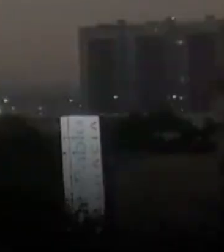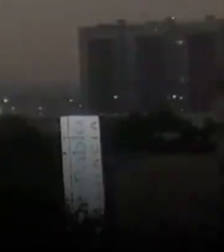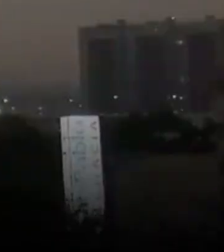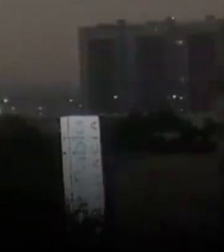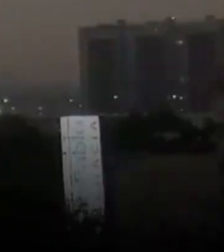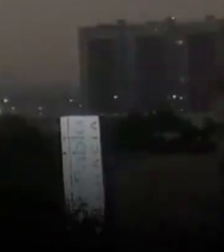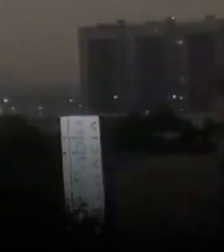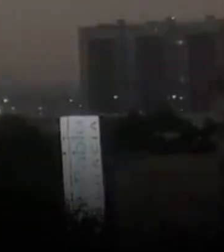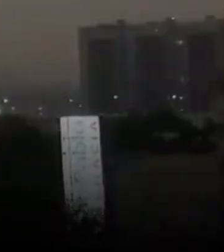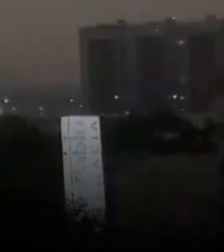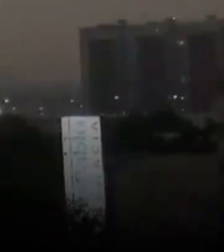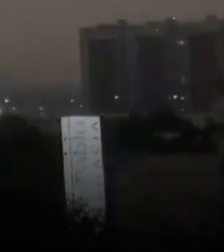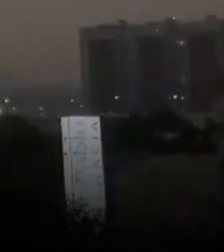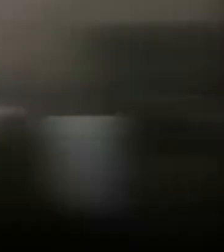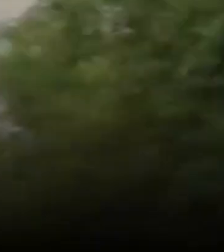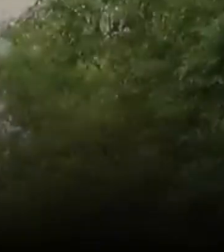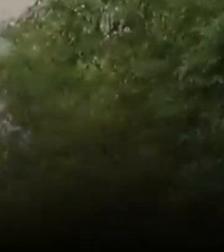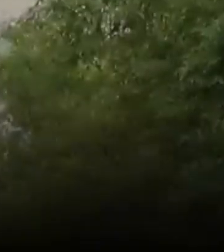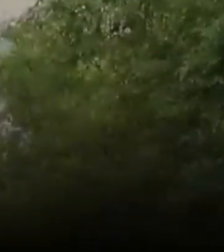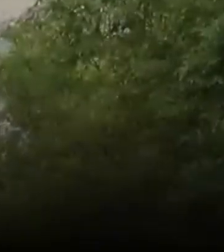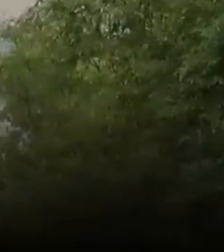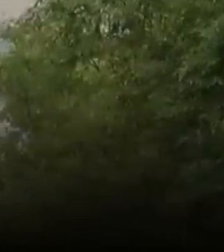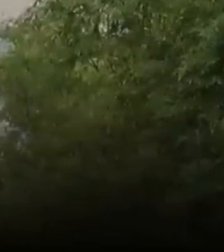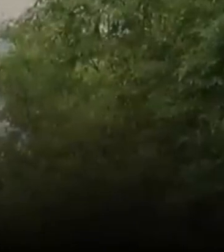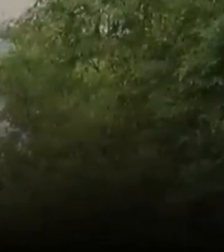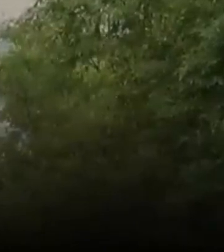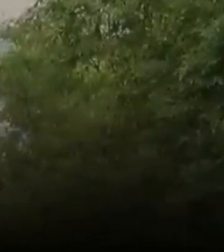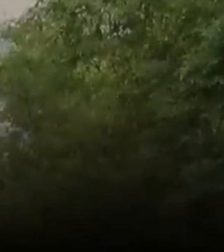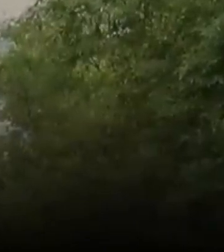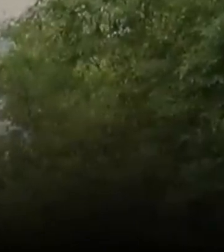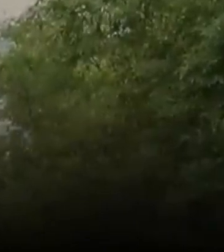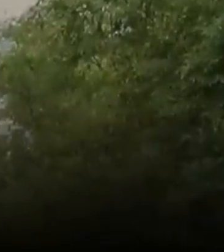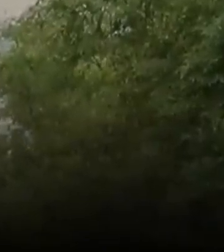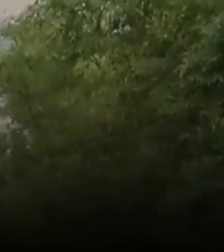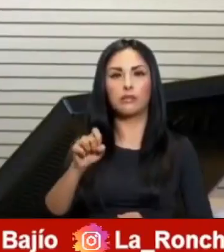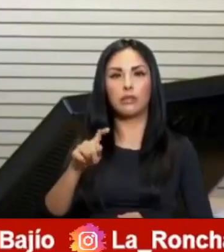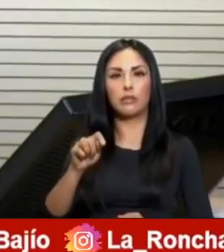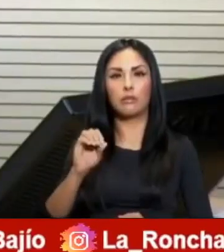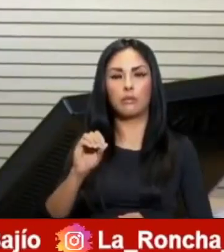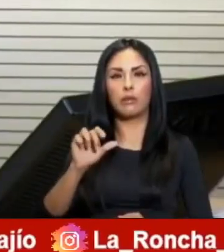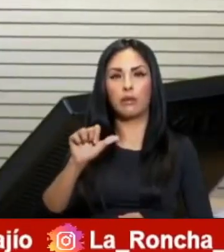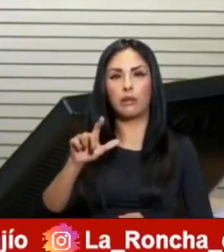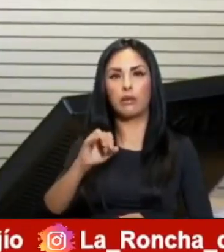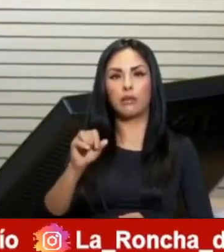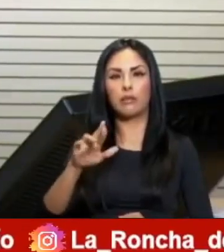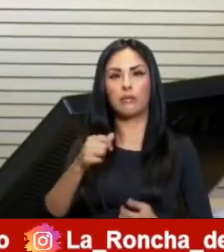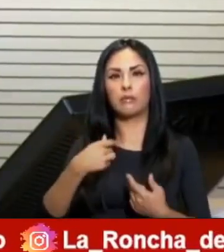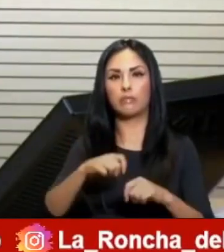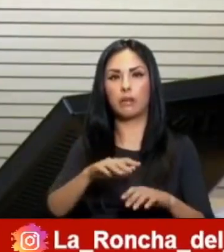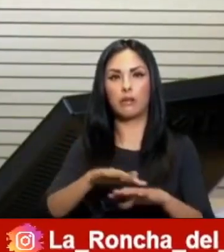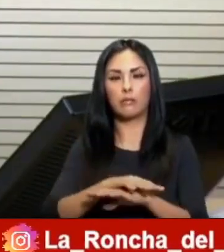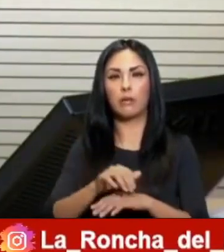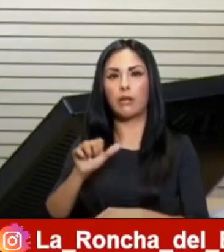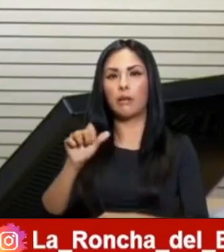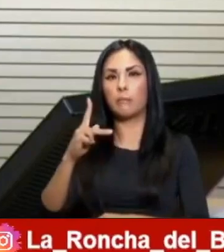encargada de declarar la contingencia ambiental cuando los niveles de contaminación representen un riesgo para la población